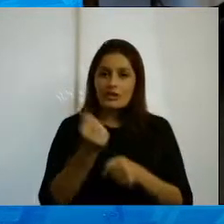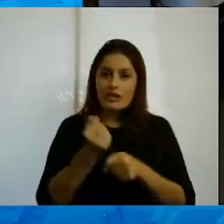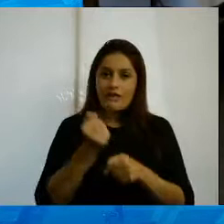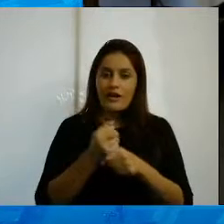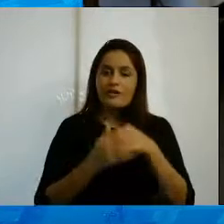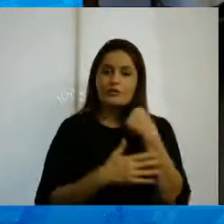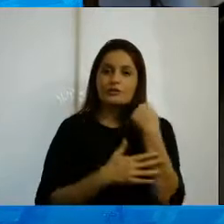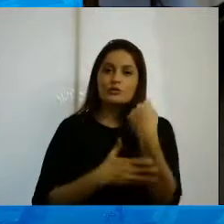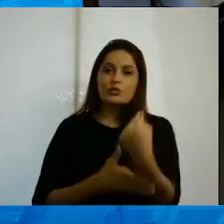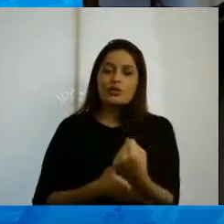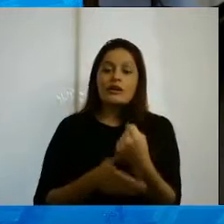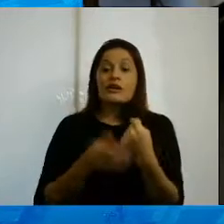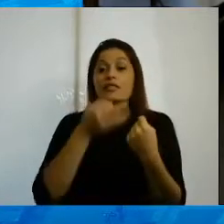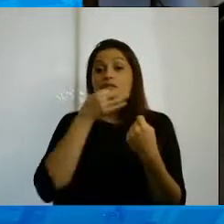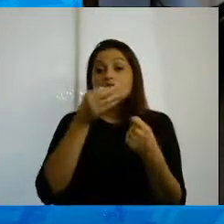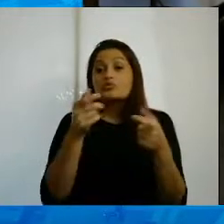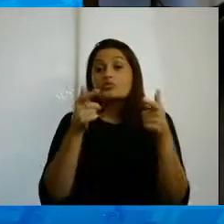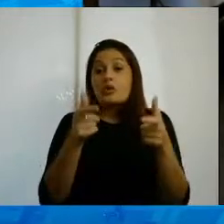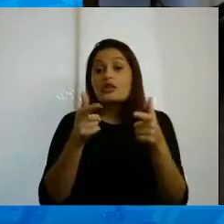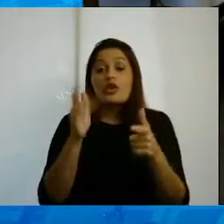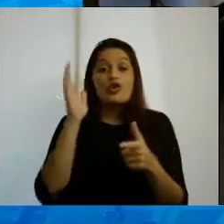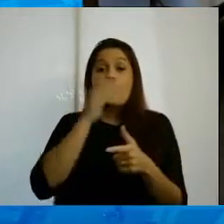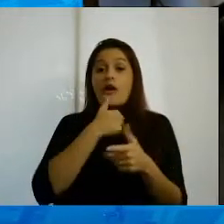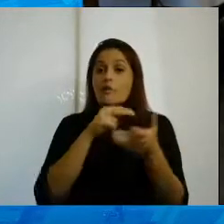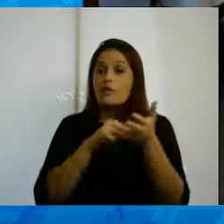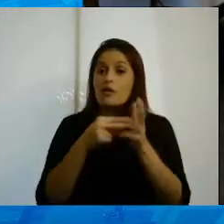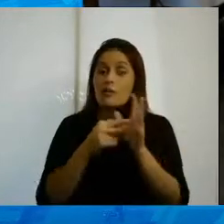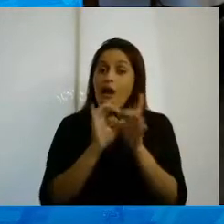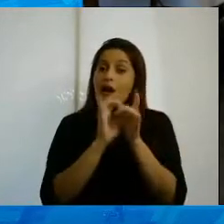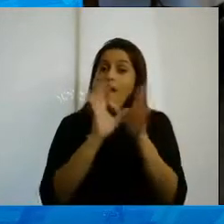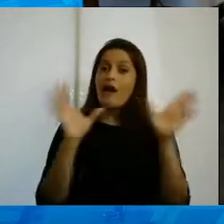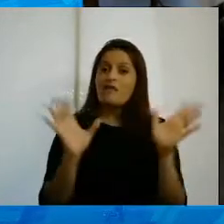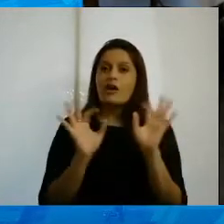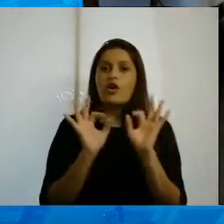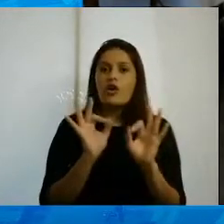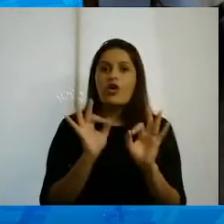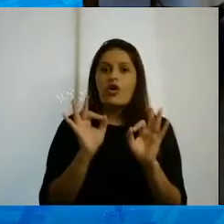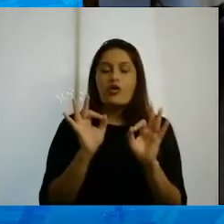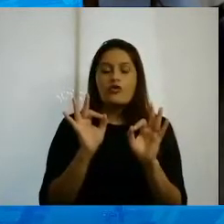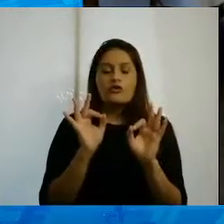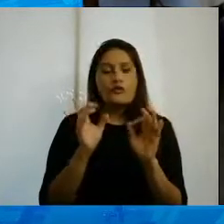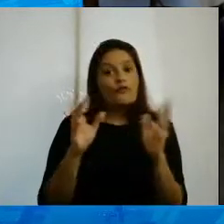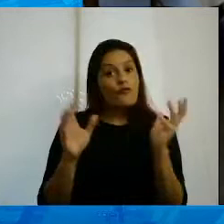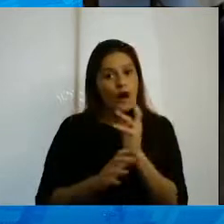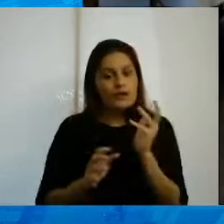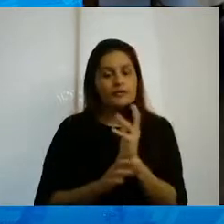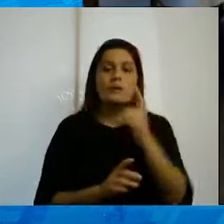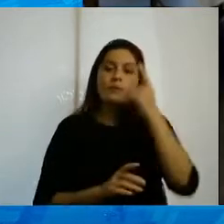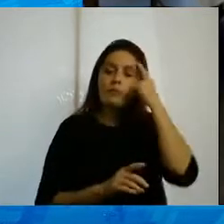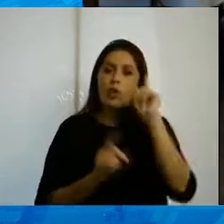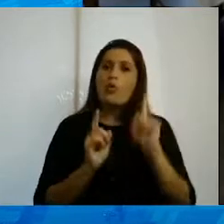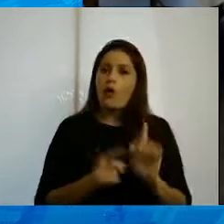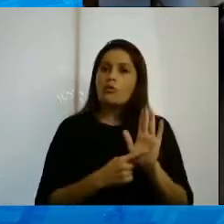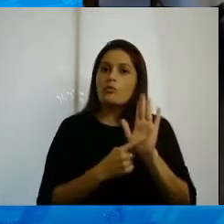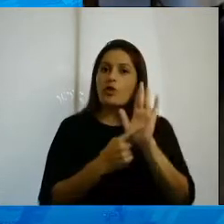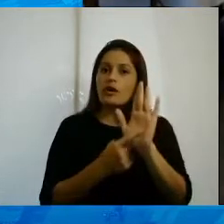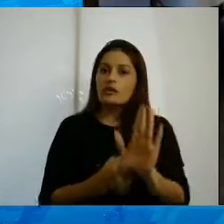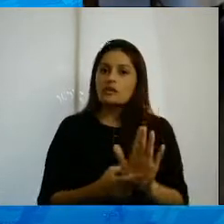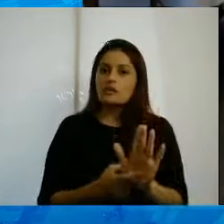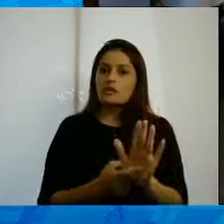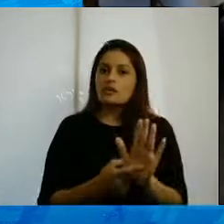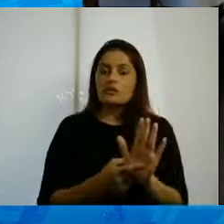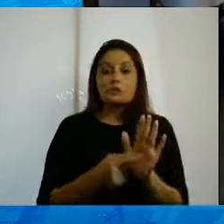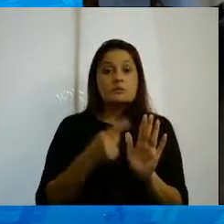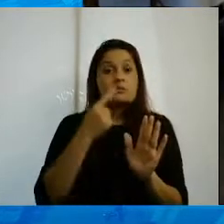Pero afortunadamente no hemos tenido problemas graves o que hayan tenido una trascendencia. Pero sí se están manifestando y todo eso puede ser la punta